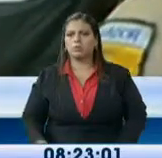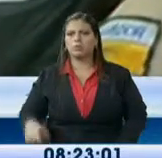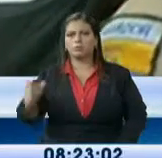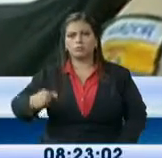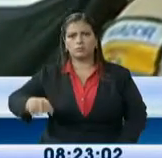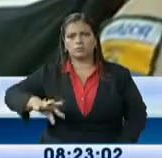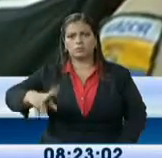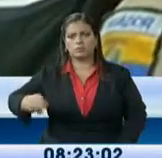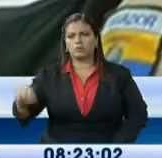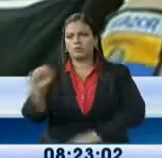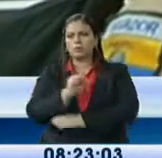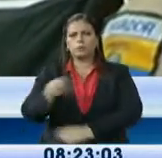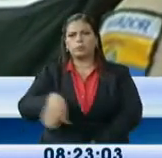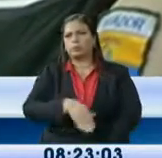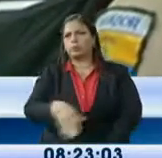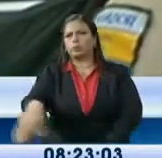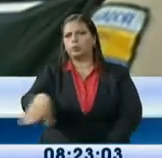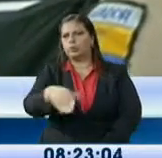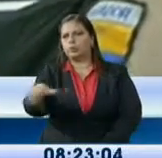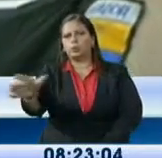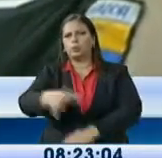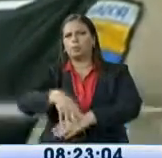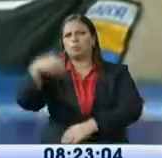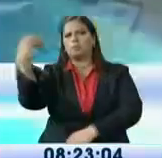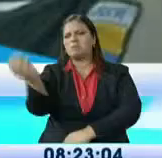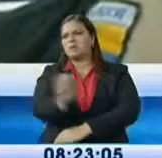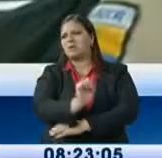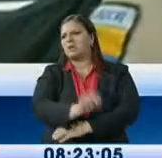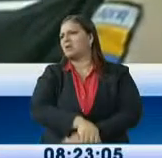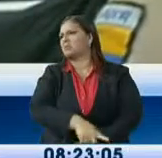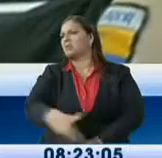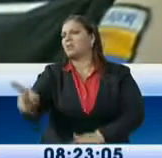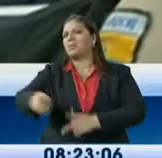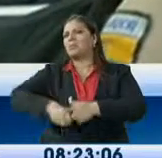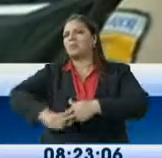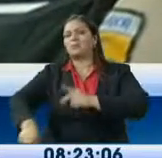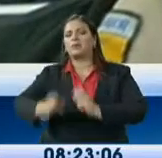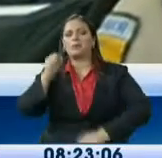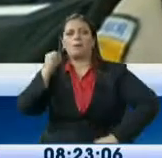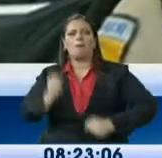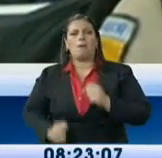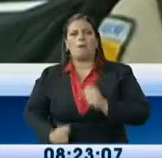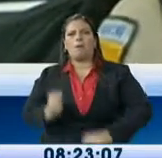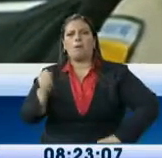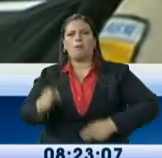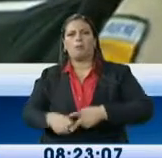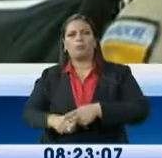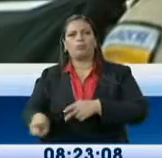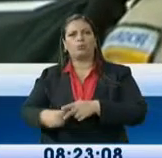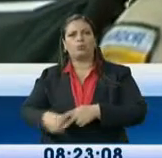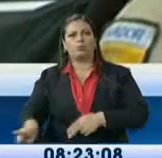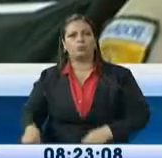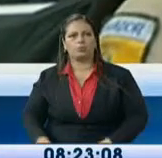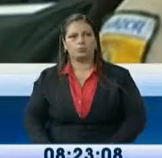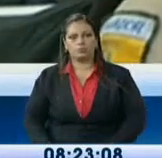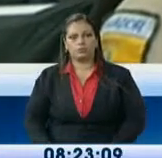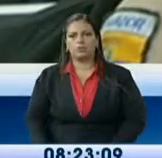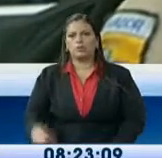vehículo y se dan a la fuga a pie. Por lo cual enseguida también reportamos a la